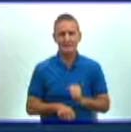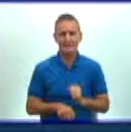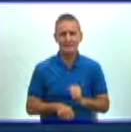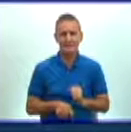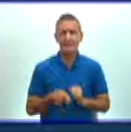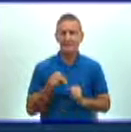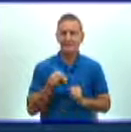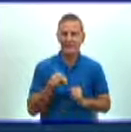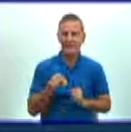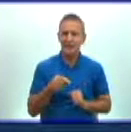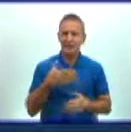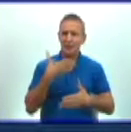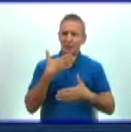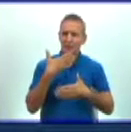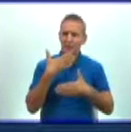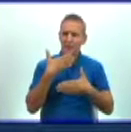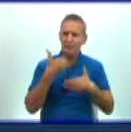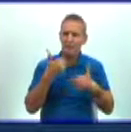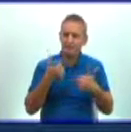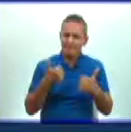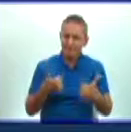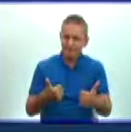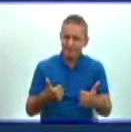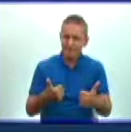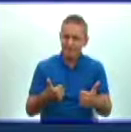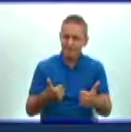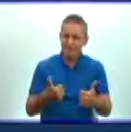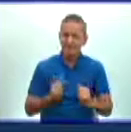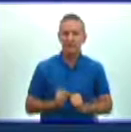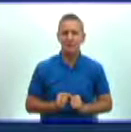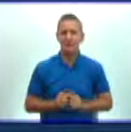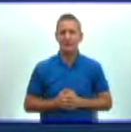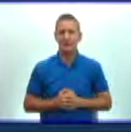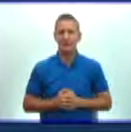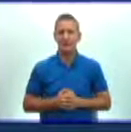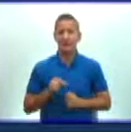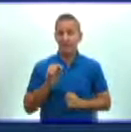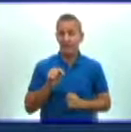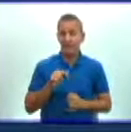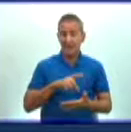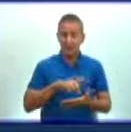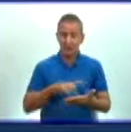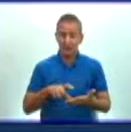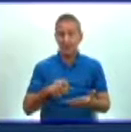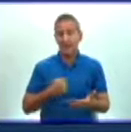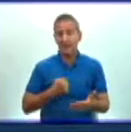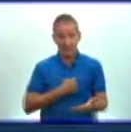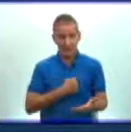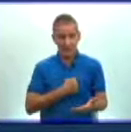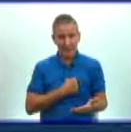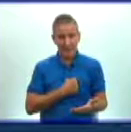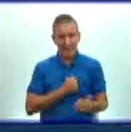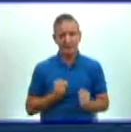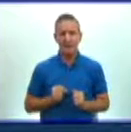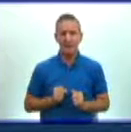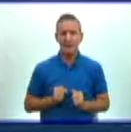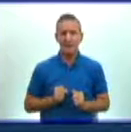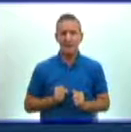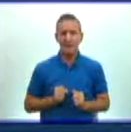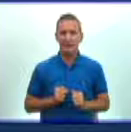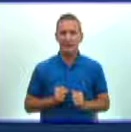oportunidad sublime. Este es un texto que yo he querido dedicar a